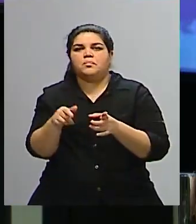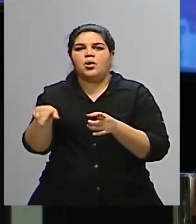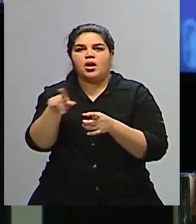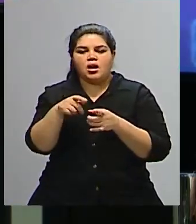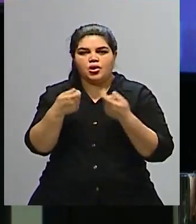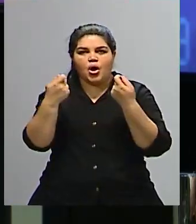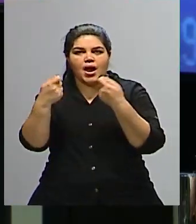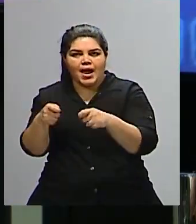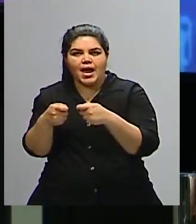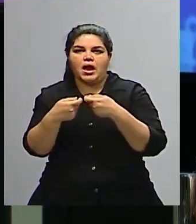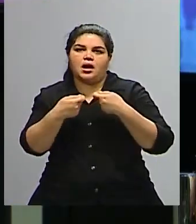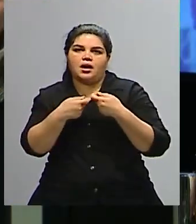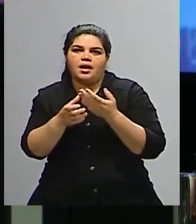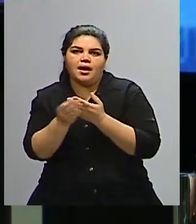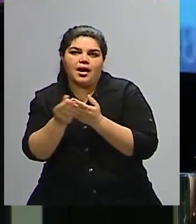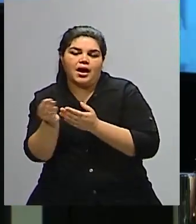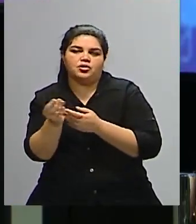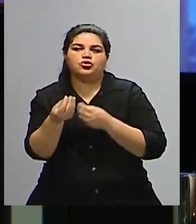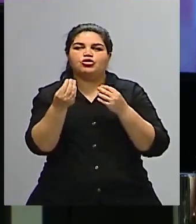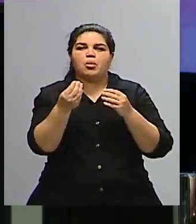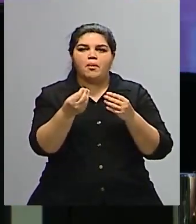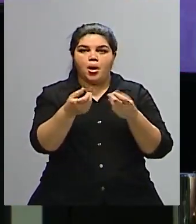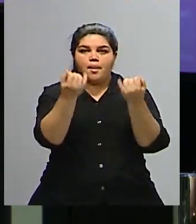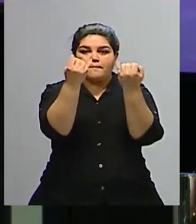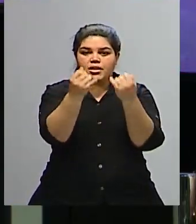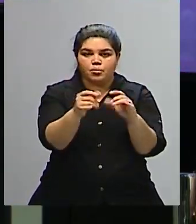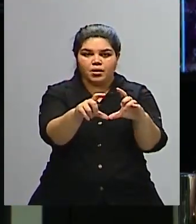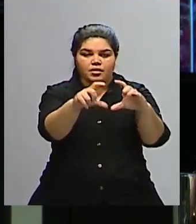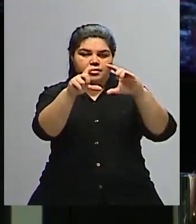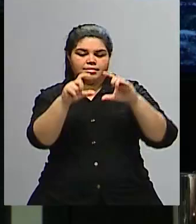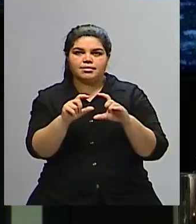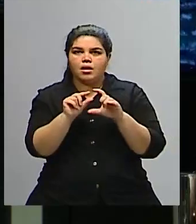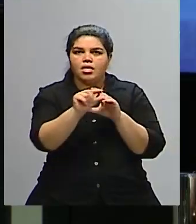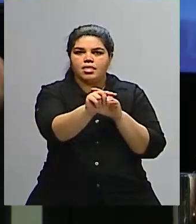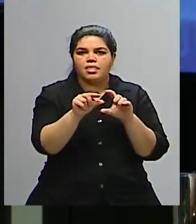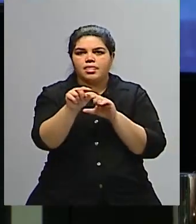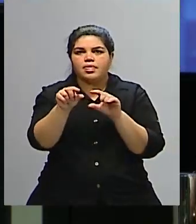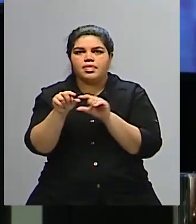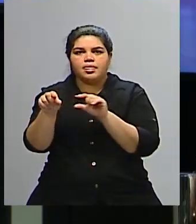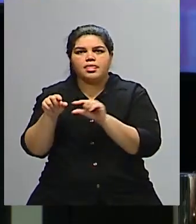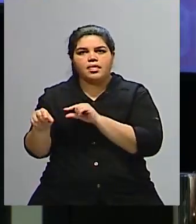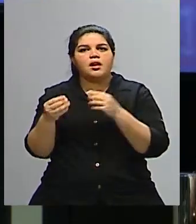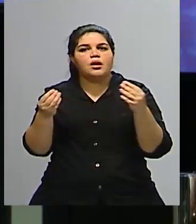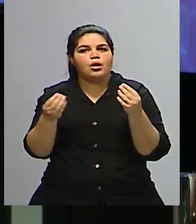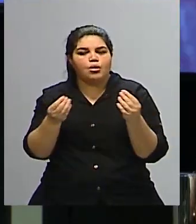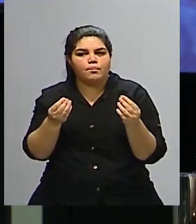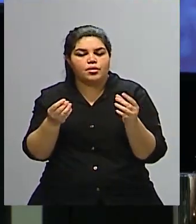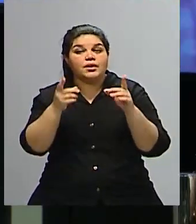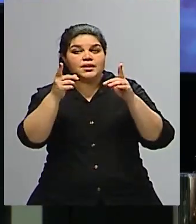de asignación de los fondos, como decía Mónica, para gastarlo, y después cómo es el control de los